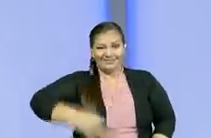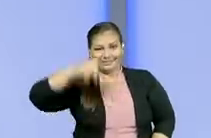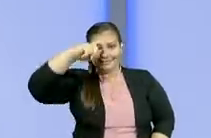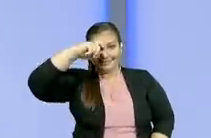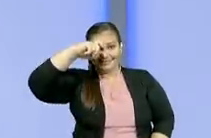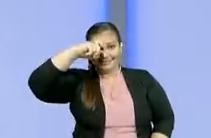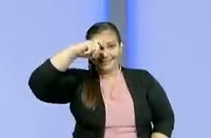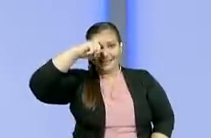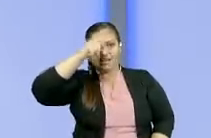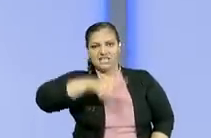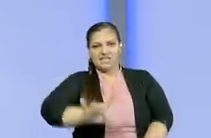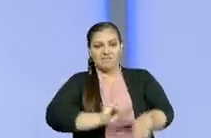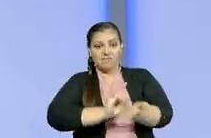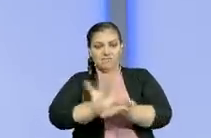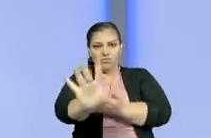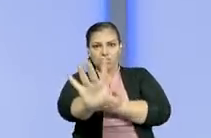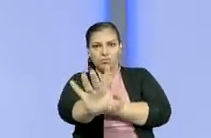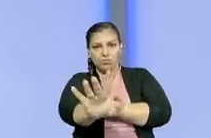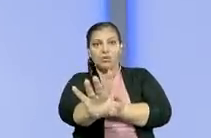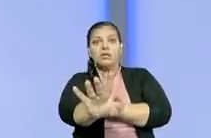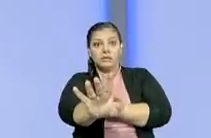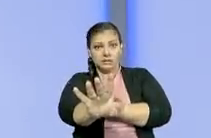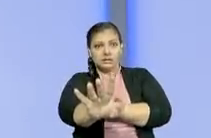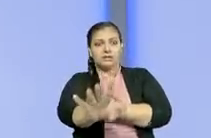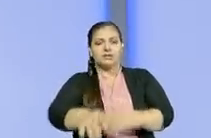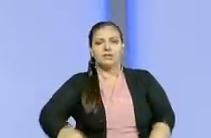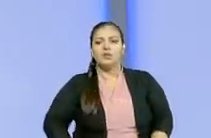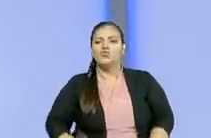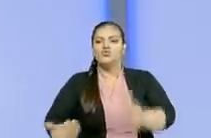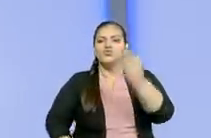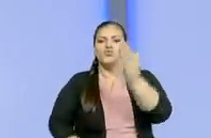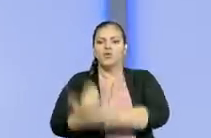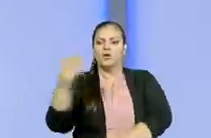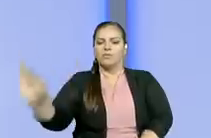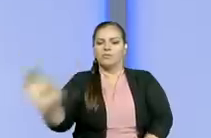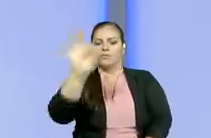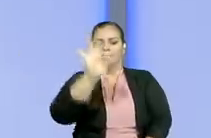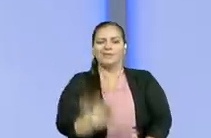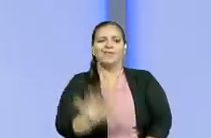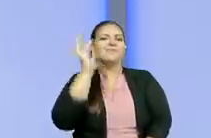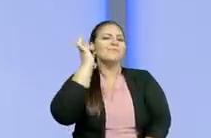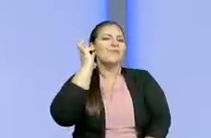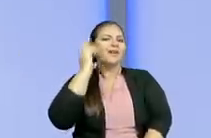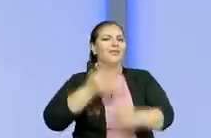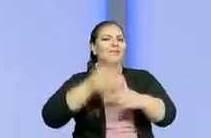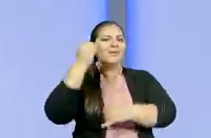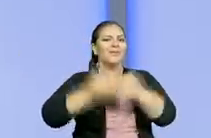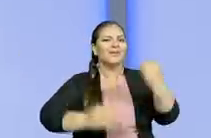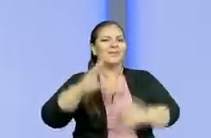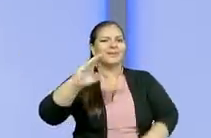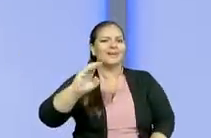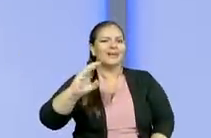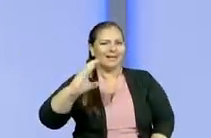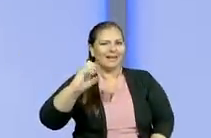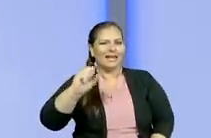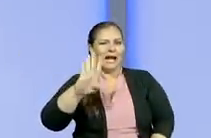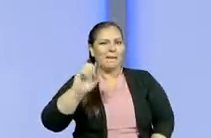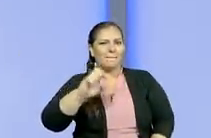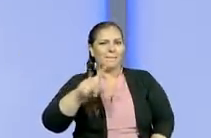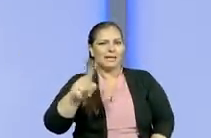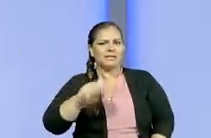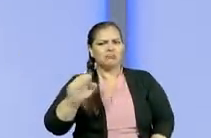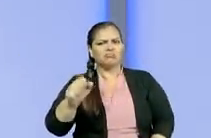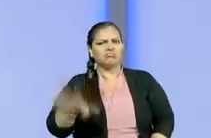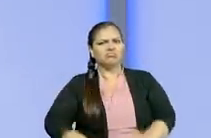al presidente de la Asamblea, hubo un repunte en los primeros meses de la presidencia de la señora Cabezas. ¿Por qué? Porque